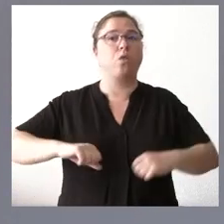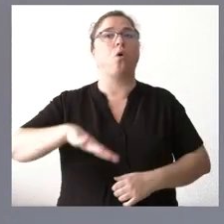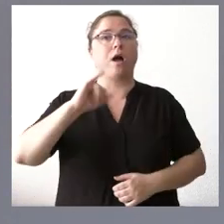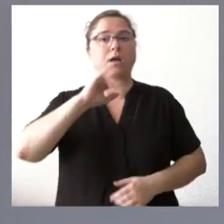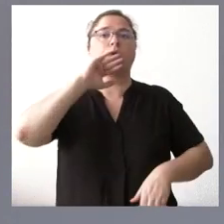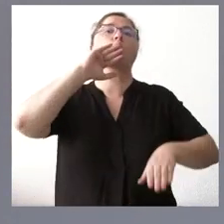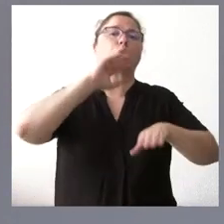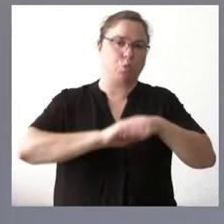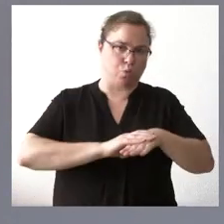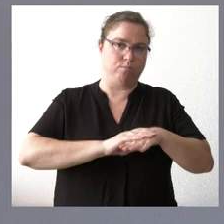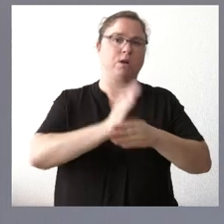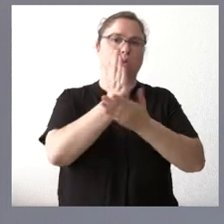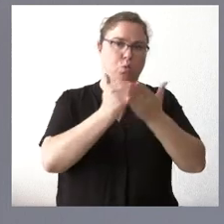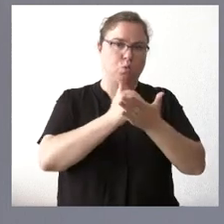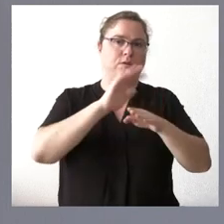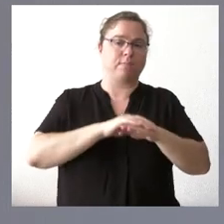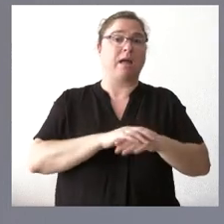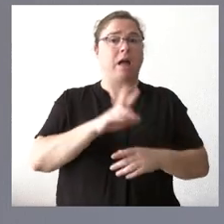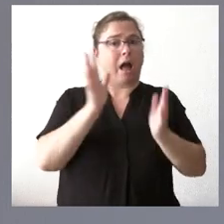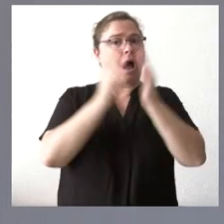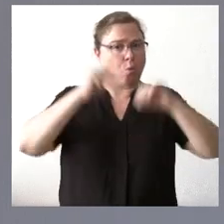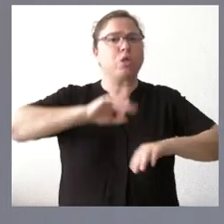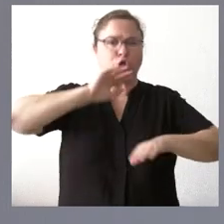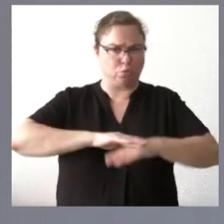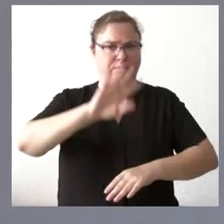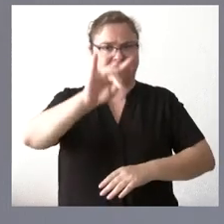cumplir por parte de la Junta de Castilla y León los que estén en vigor se van a llevar a cabo.